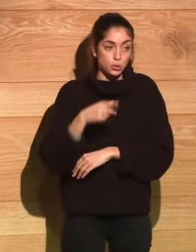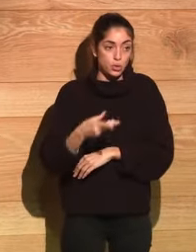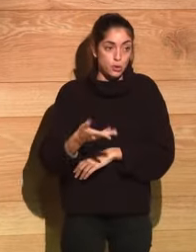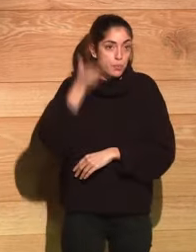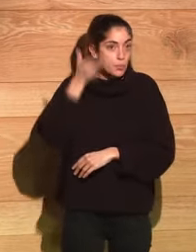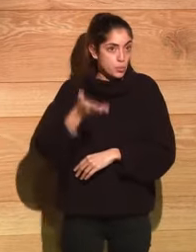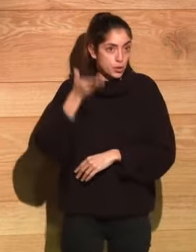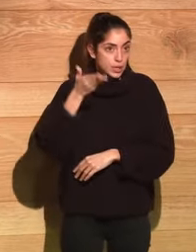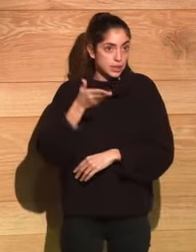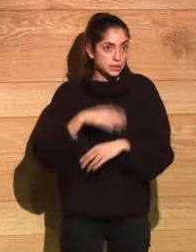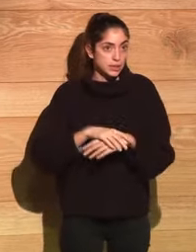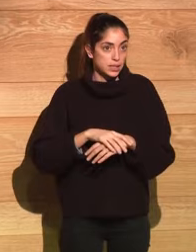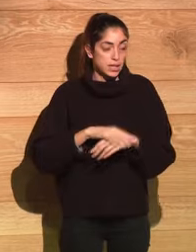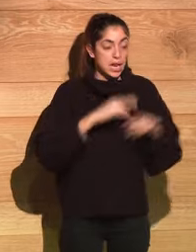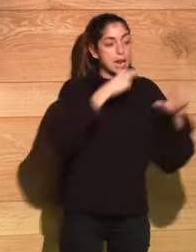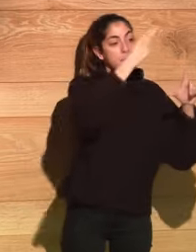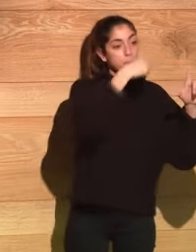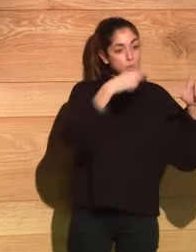pero no aparecía en la cama.